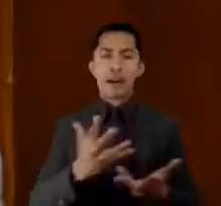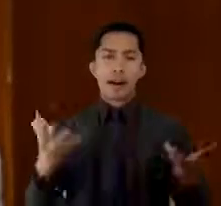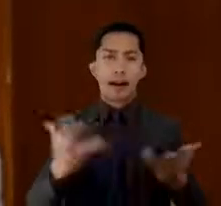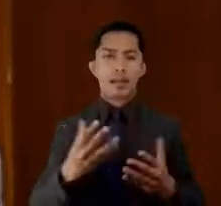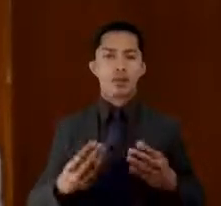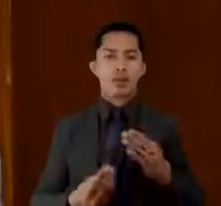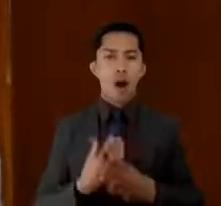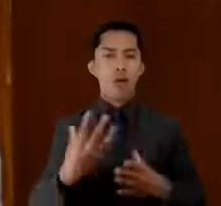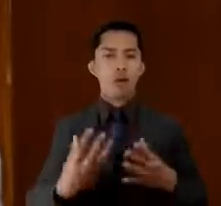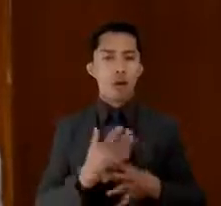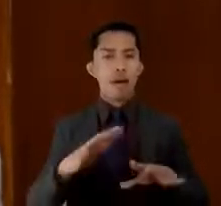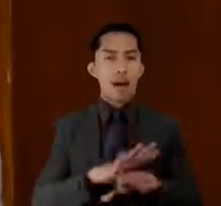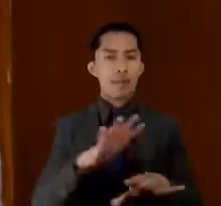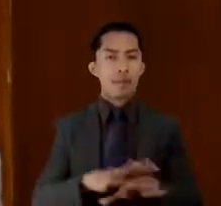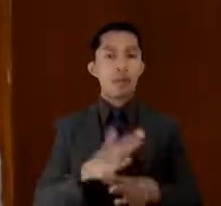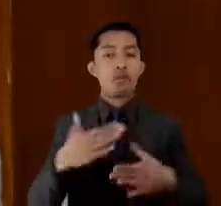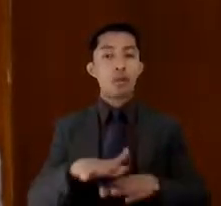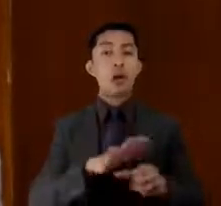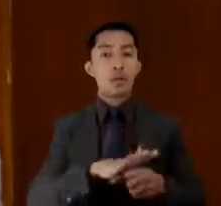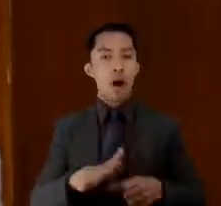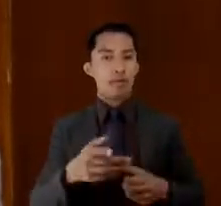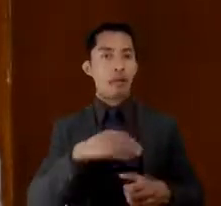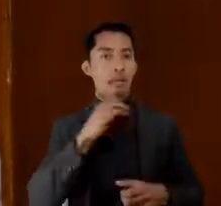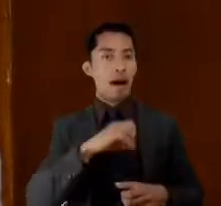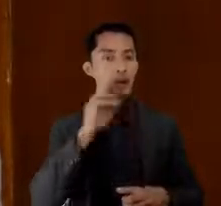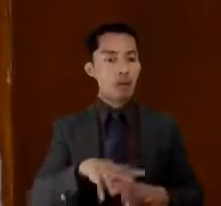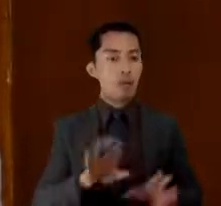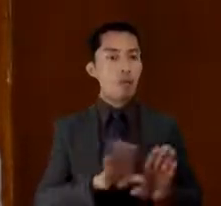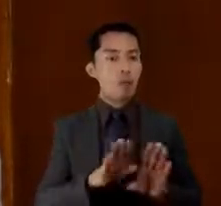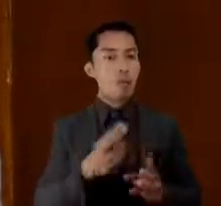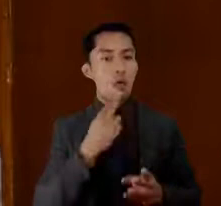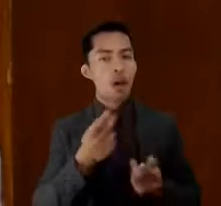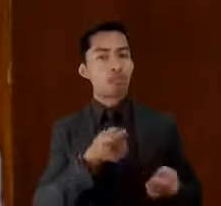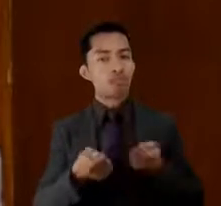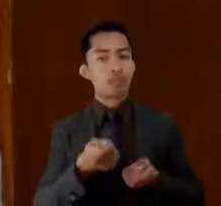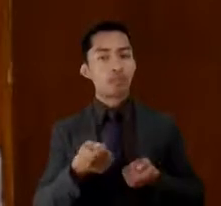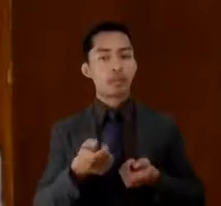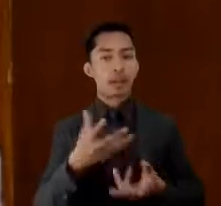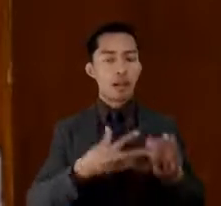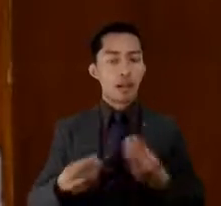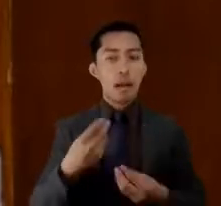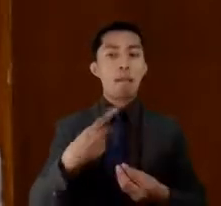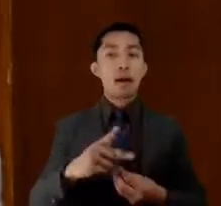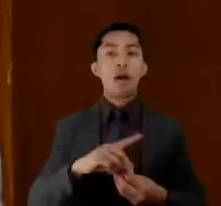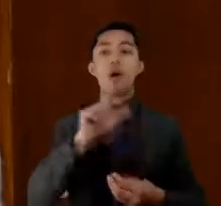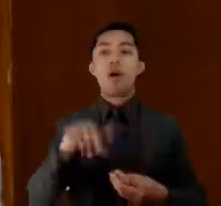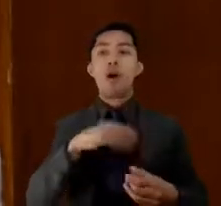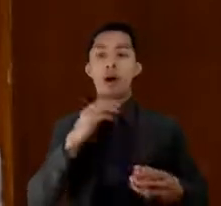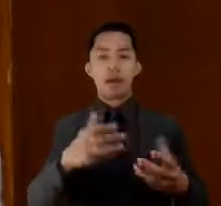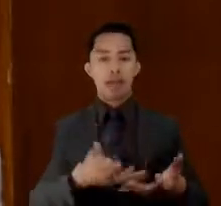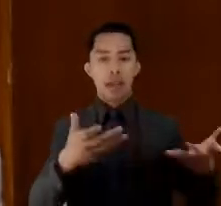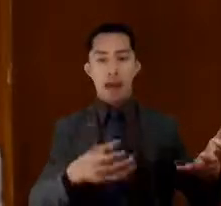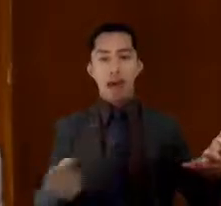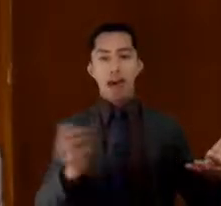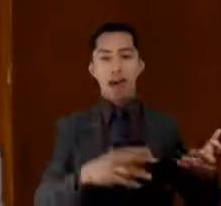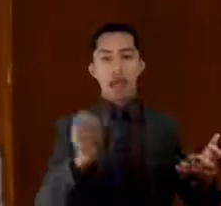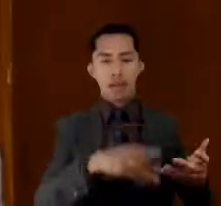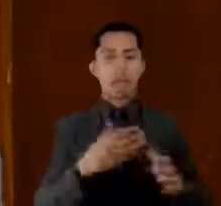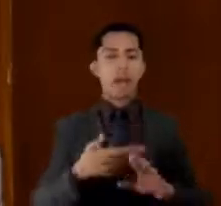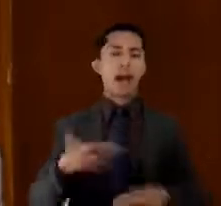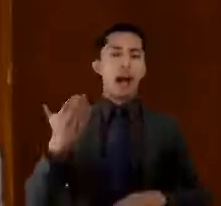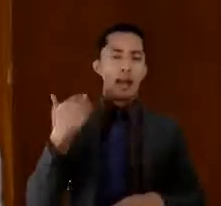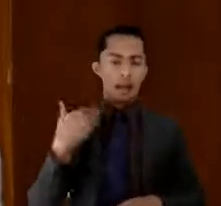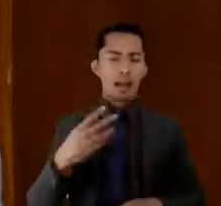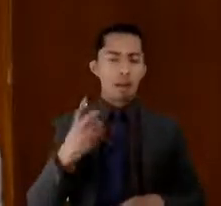innovadoras con lo relacionado al manejo de los residuos y no sobre su disposición final en rellenos sanitarios. Desde hace tiempo,